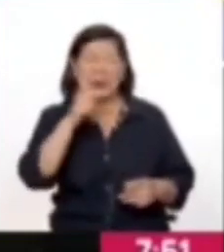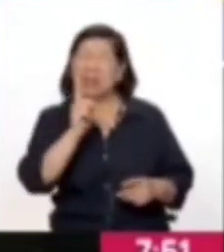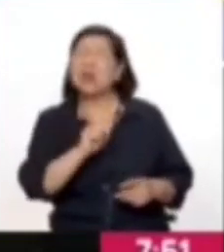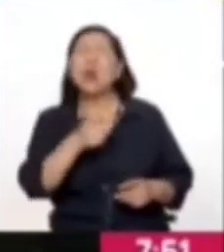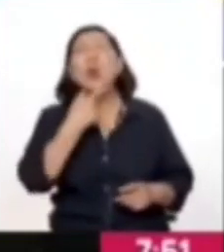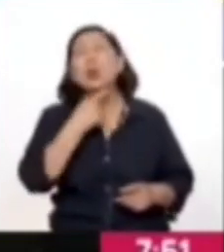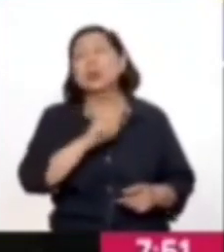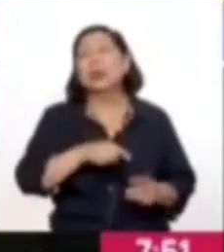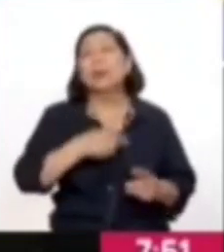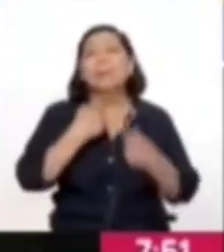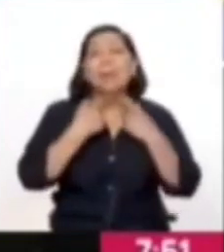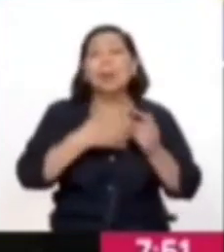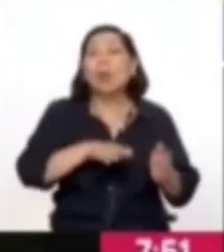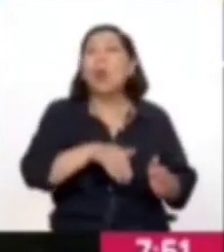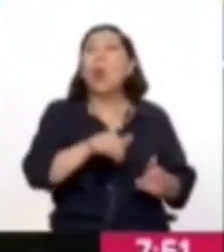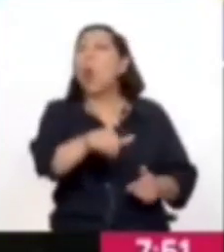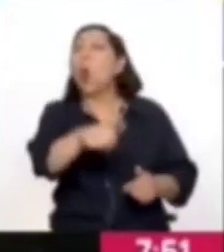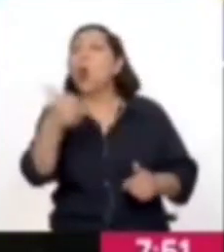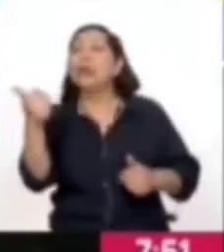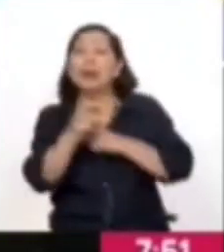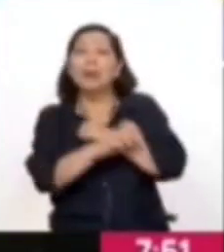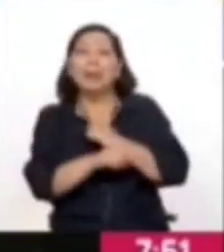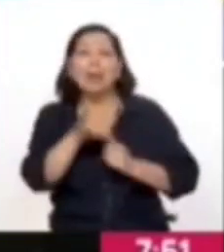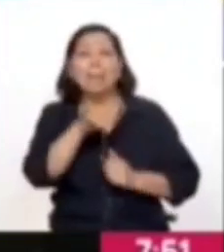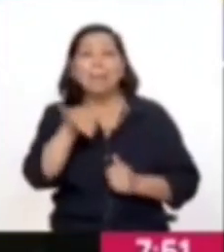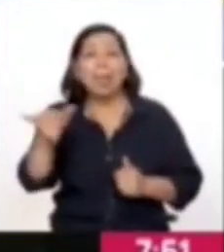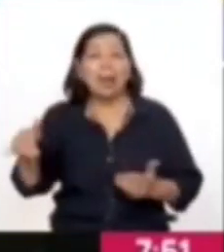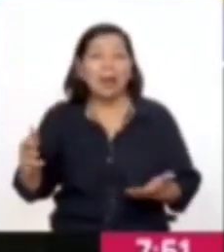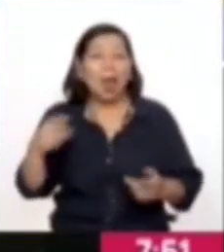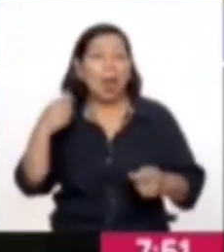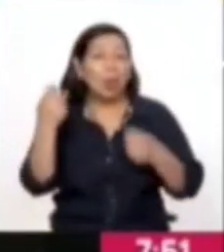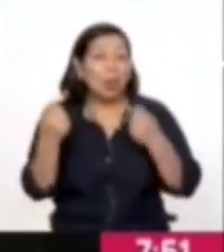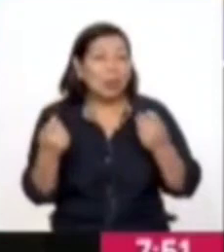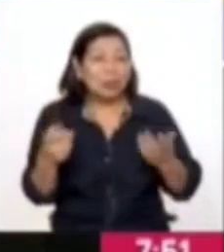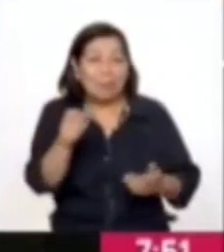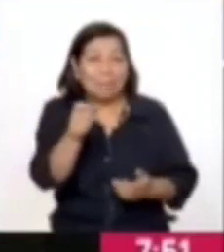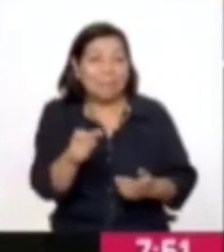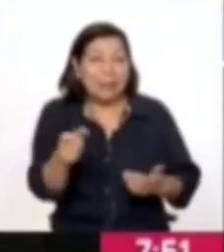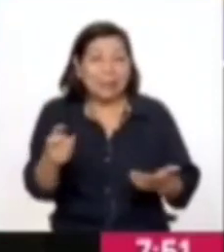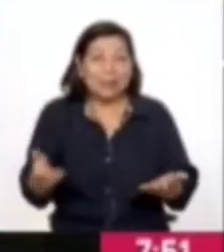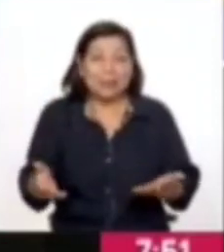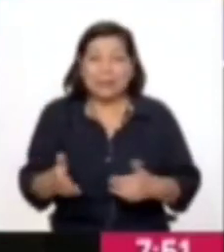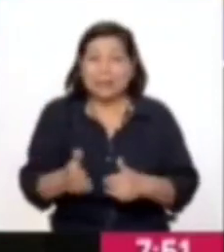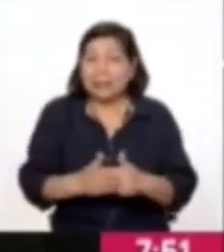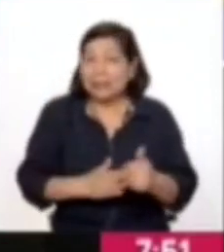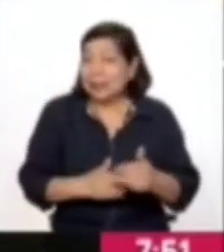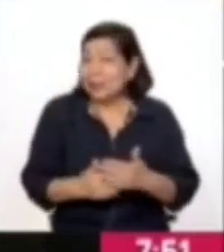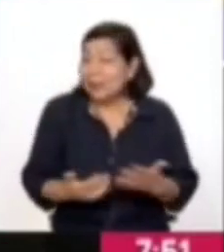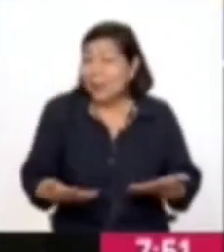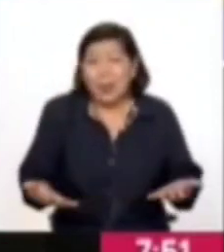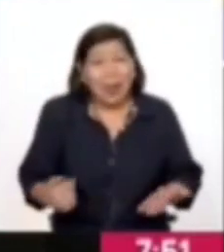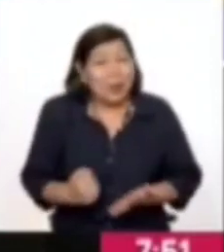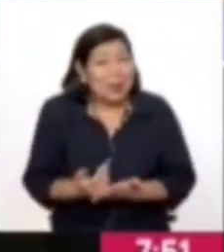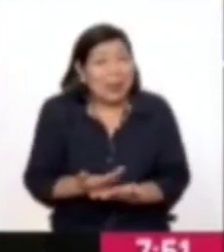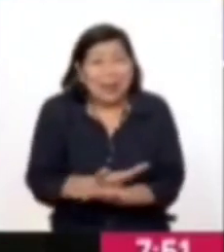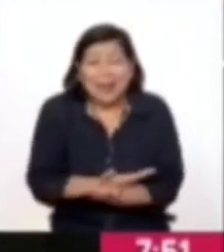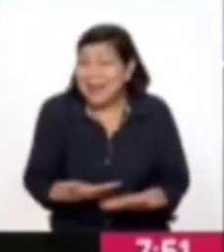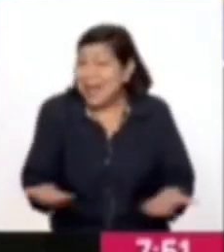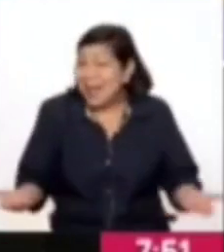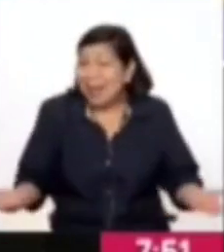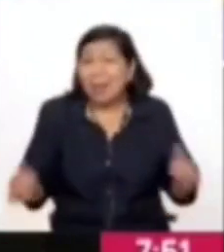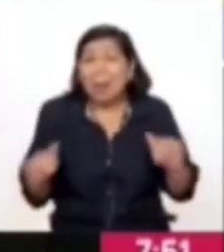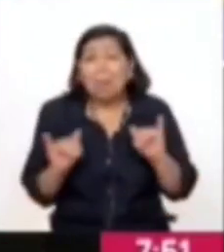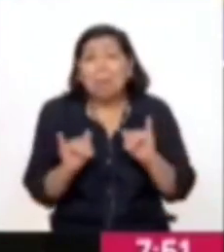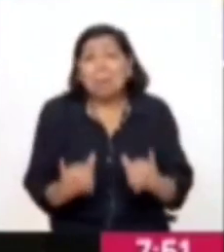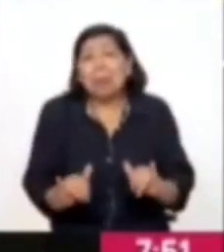¿no? Entonces perdemos ahí todos. Y claro, estas situaciones de infraestructura no ayudan para nada que estén